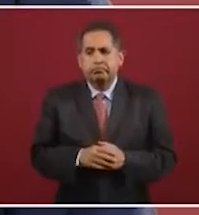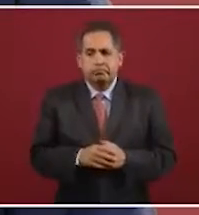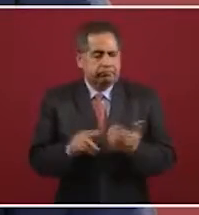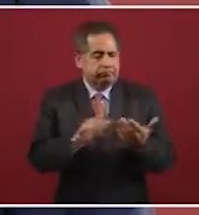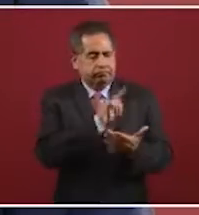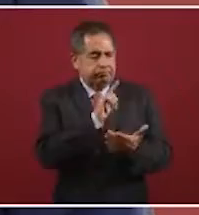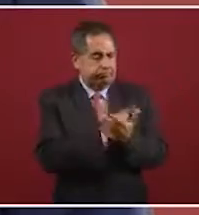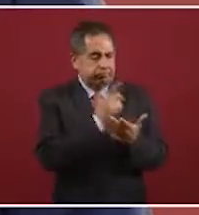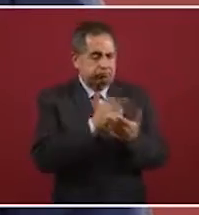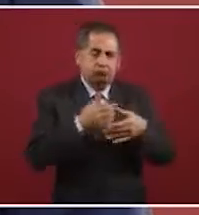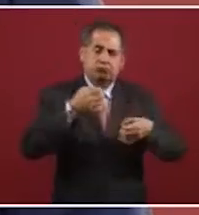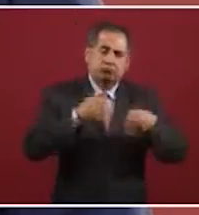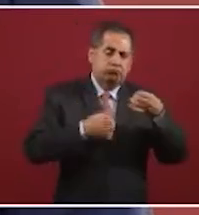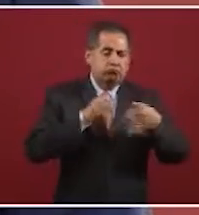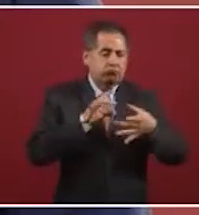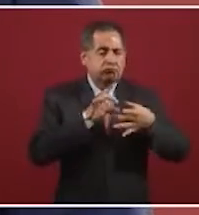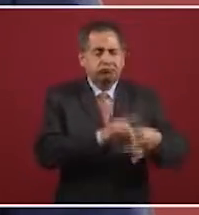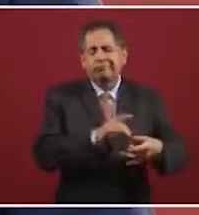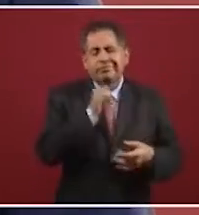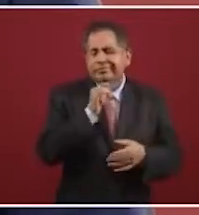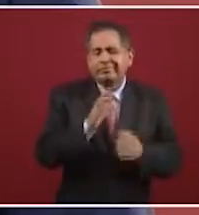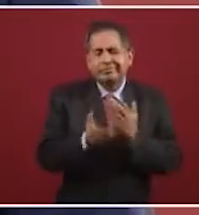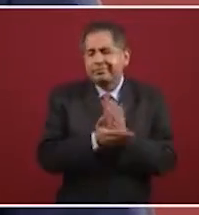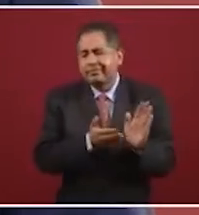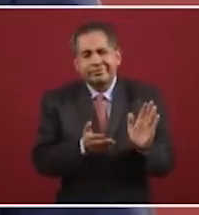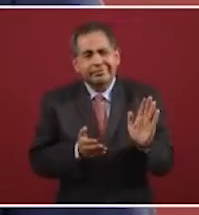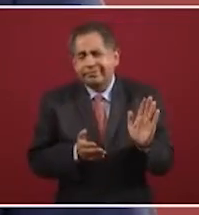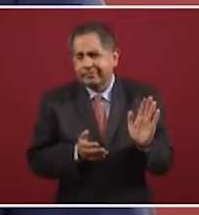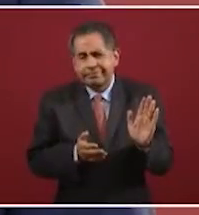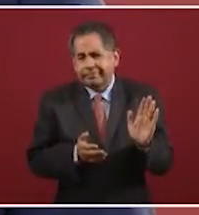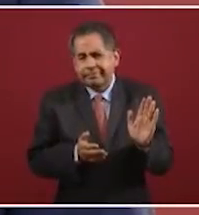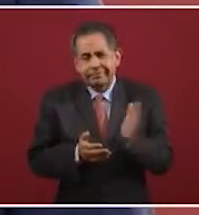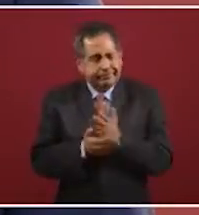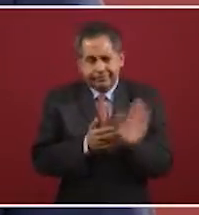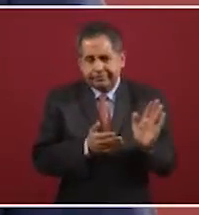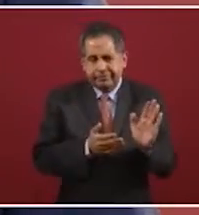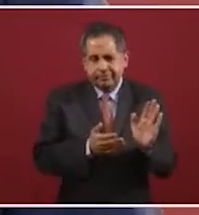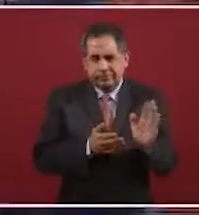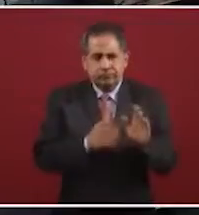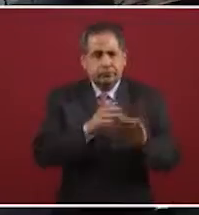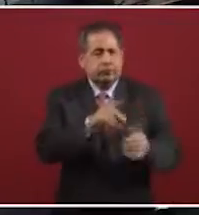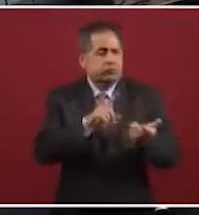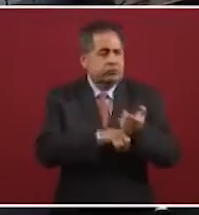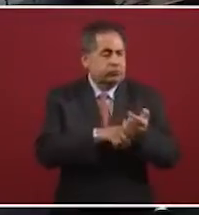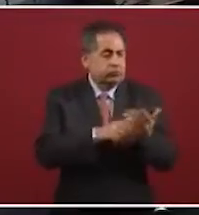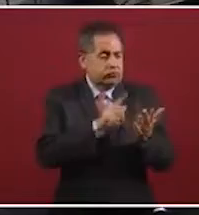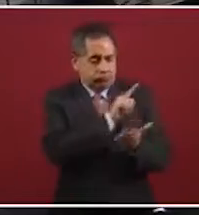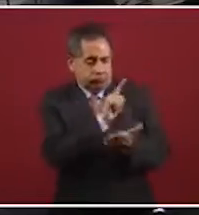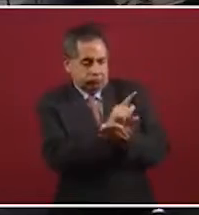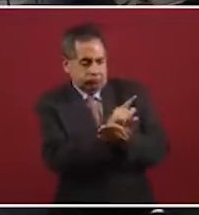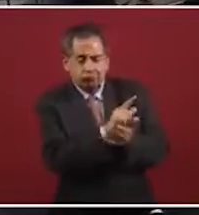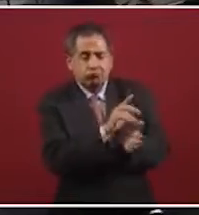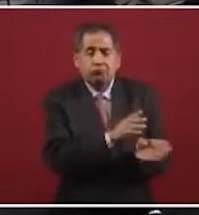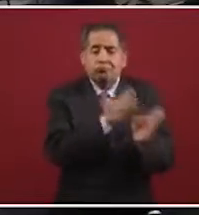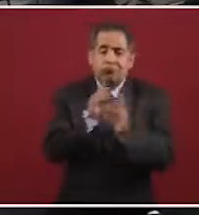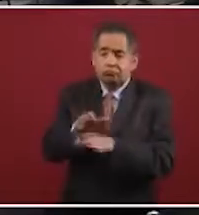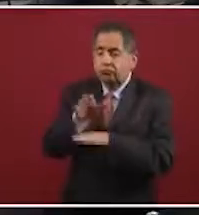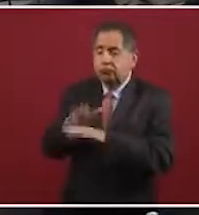legal, jurídico, no es un asunto que tiene que ver con el derecho, tiene que ver con la justicia.